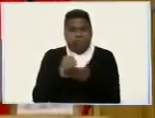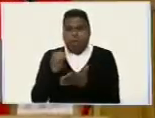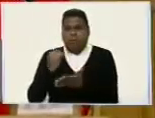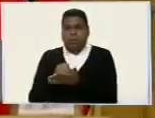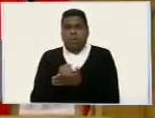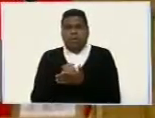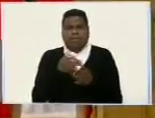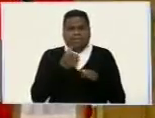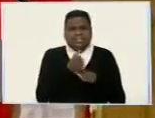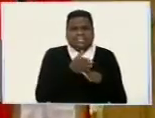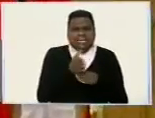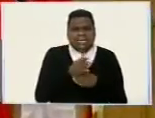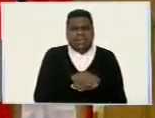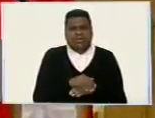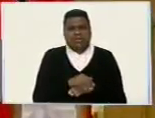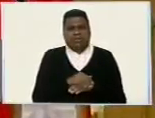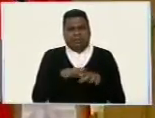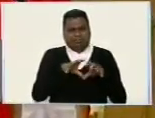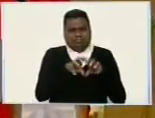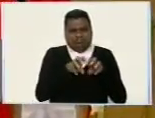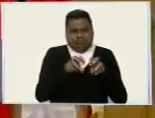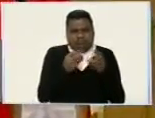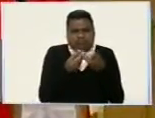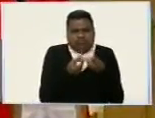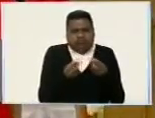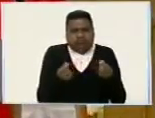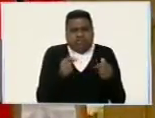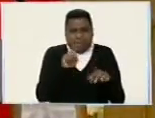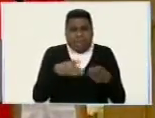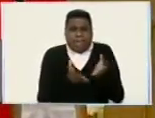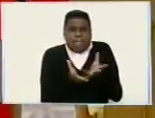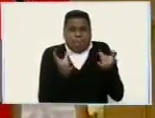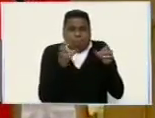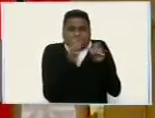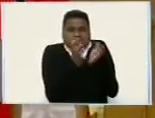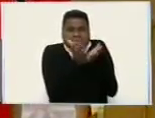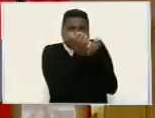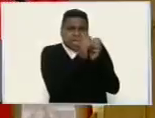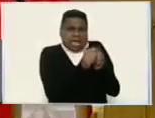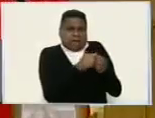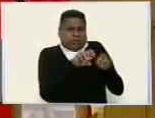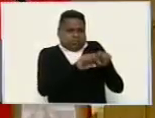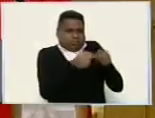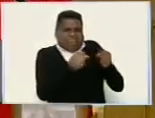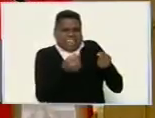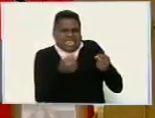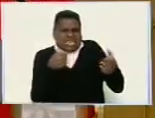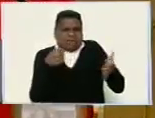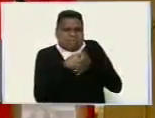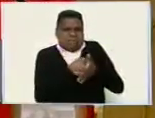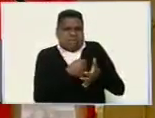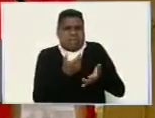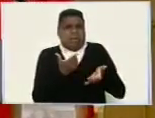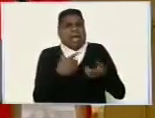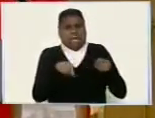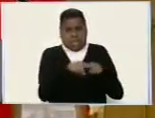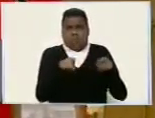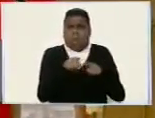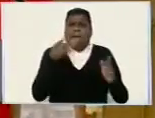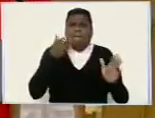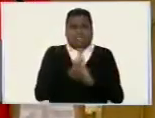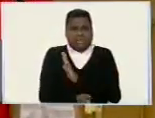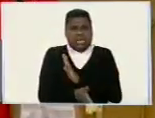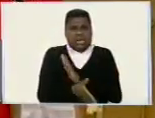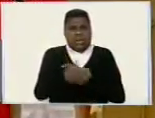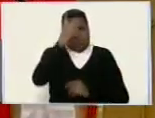hierro para fundirlo y para moldearlo y para tratar de doblarlo y de quebrarlo. Así ha sucedido con el